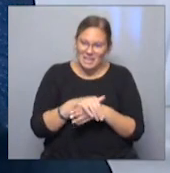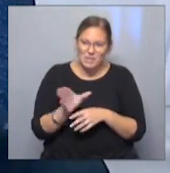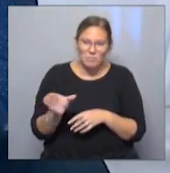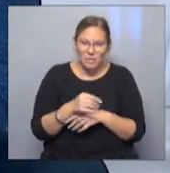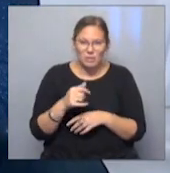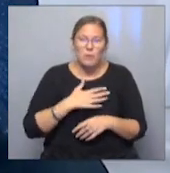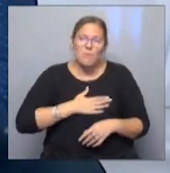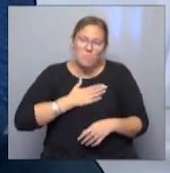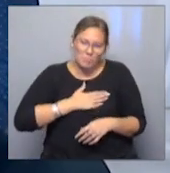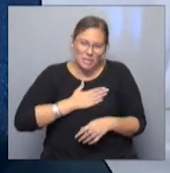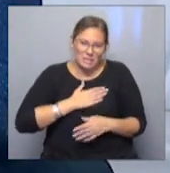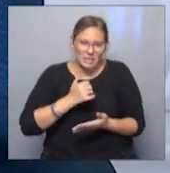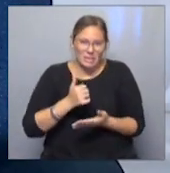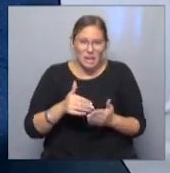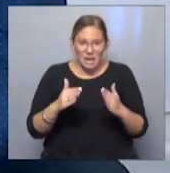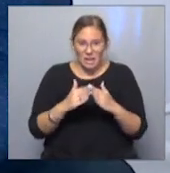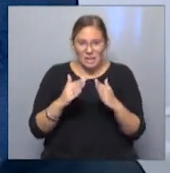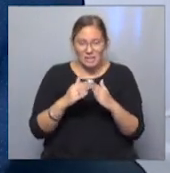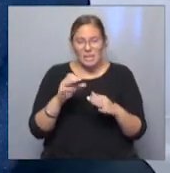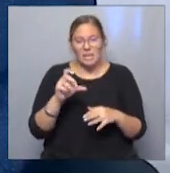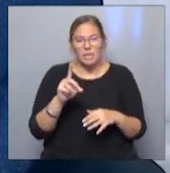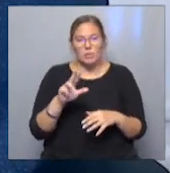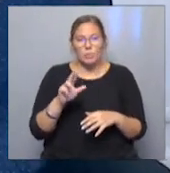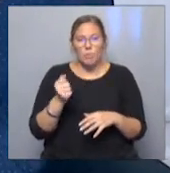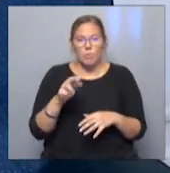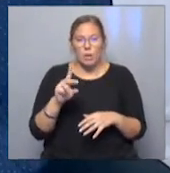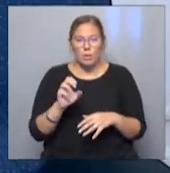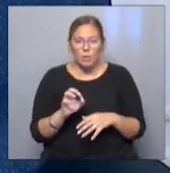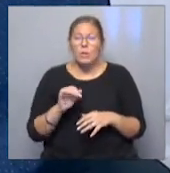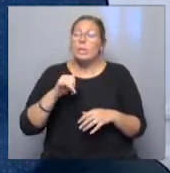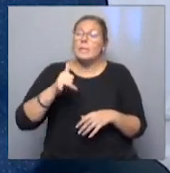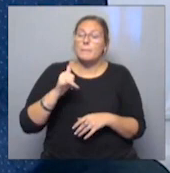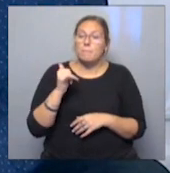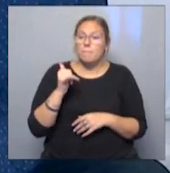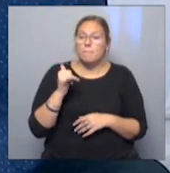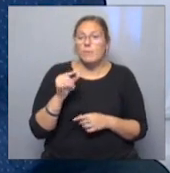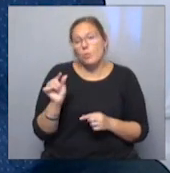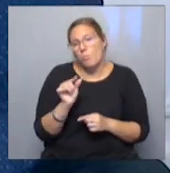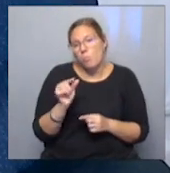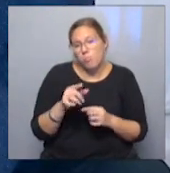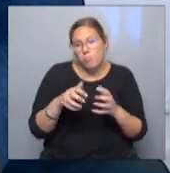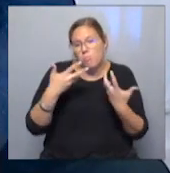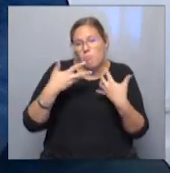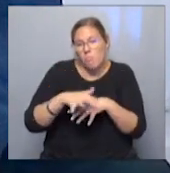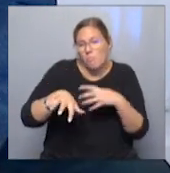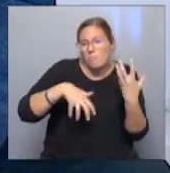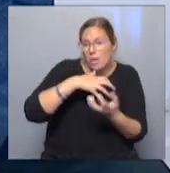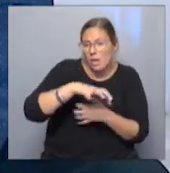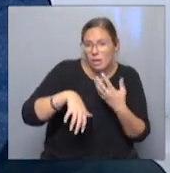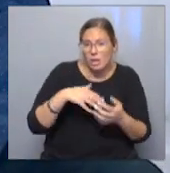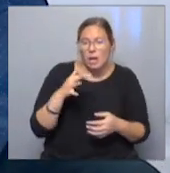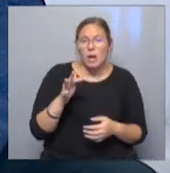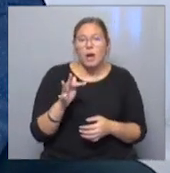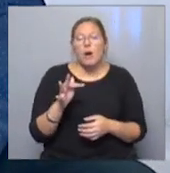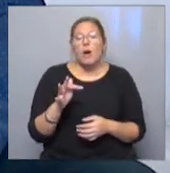todos. Un placer estar acá en la casa de Eduardo, aparte. Sí, es un poco de todo. Folclore,